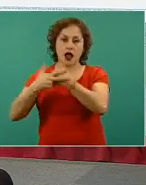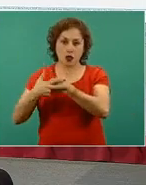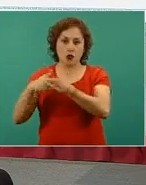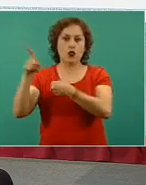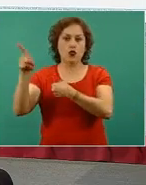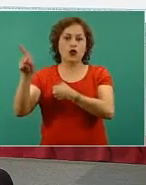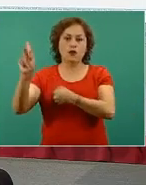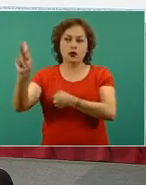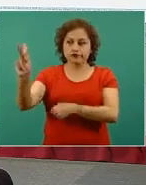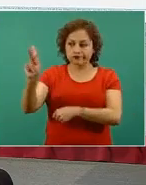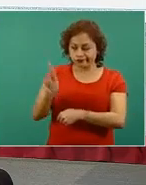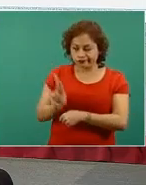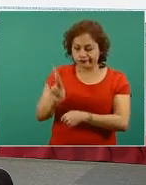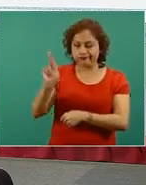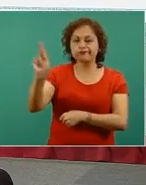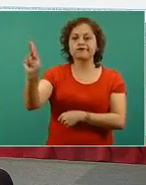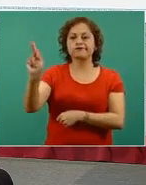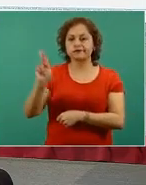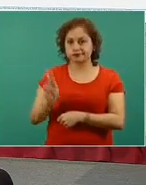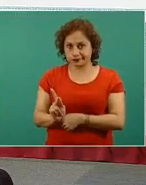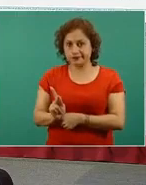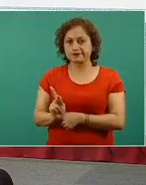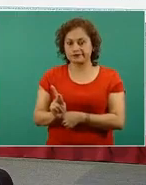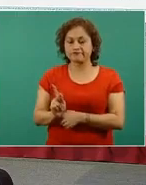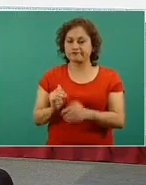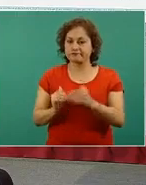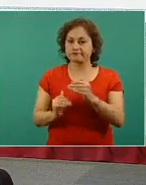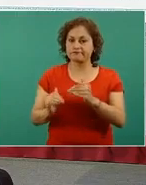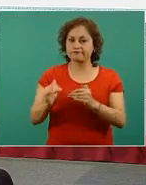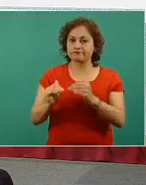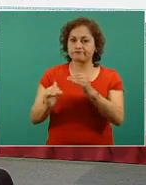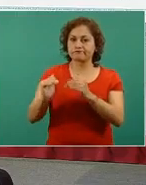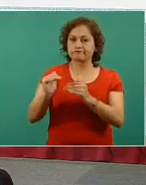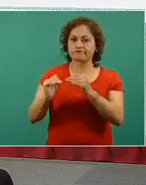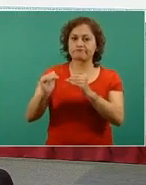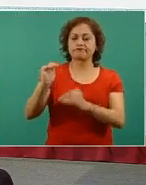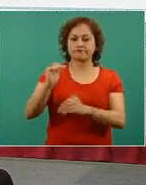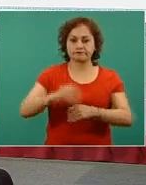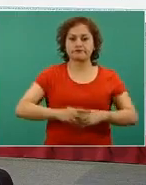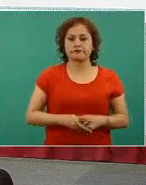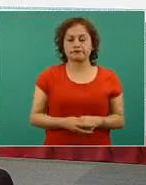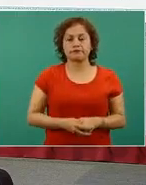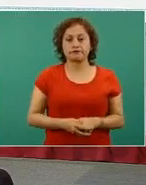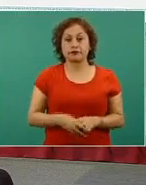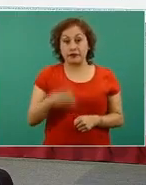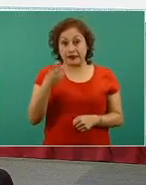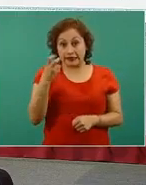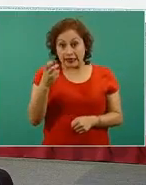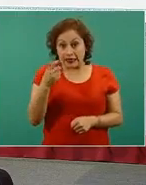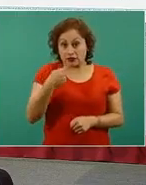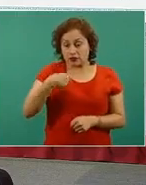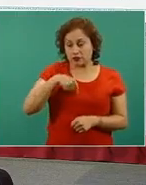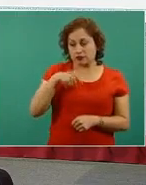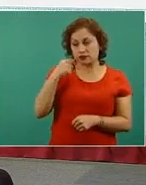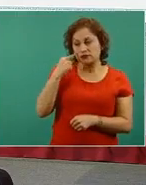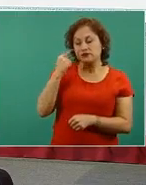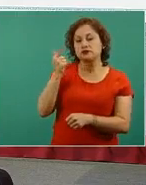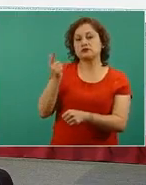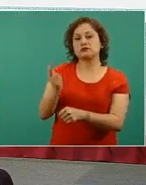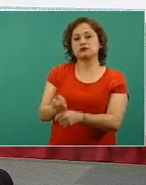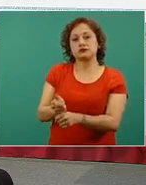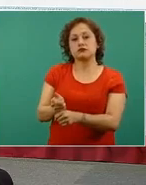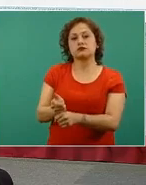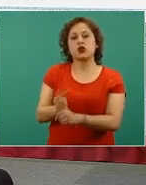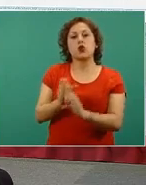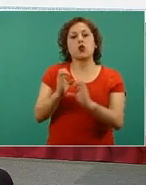esta tendencia nuevamente a la alza respecto al reporte de sus casos, y que esto pues nos va a llevar posiblemente a